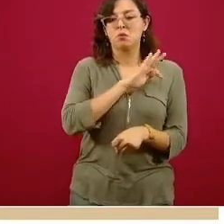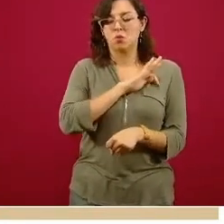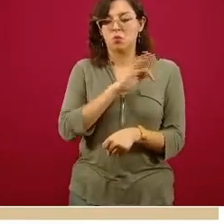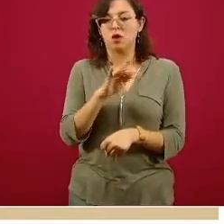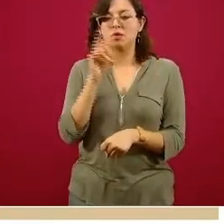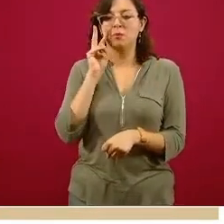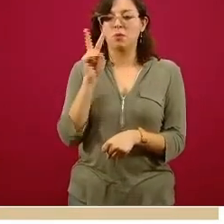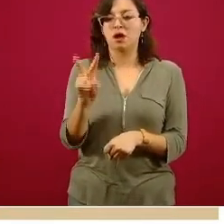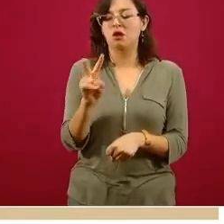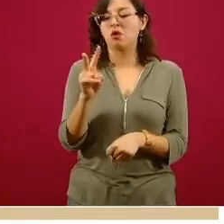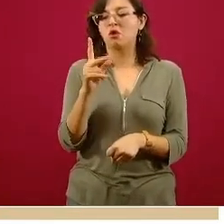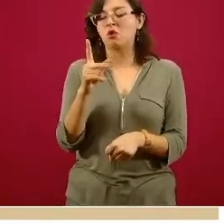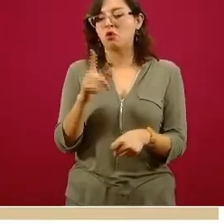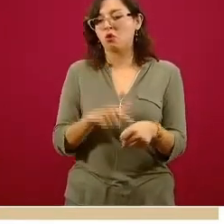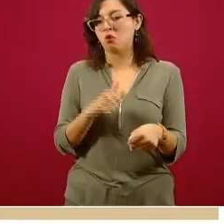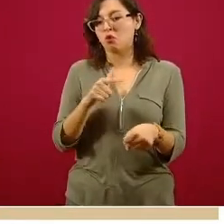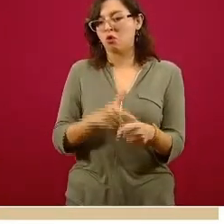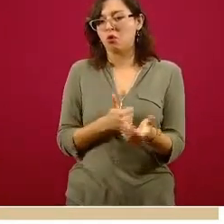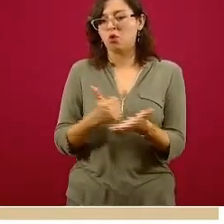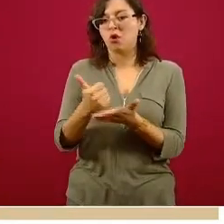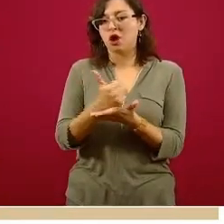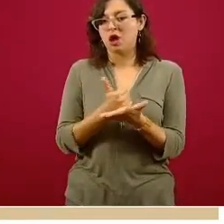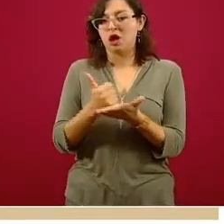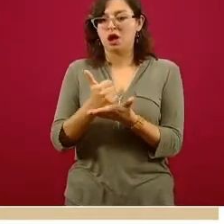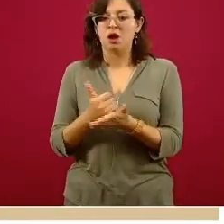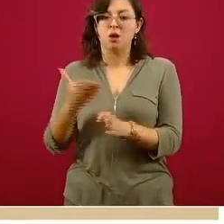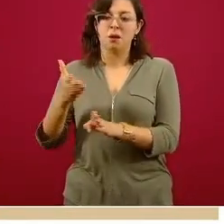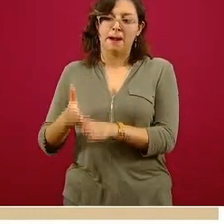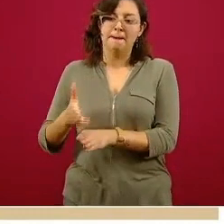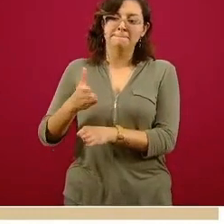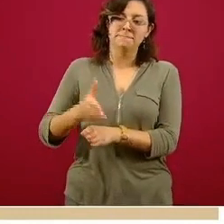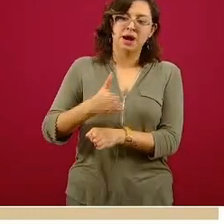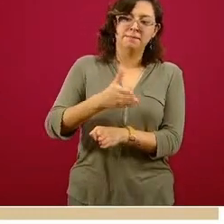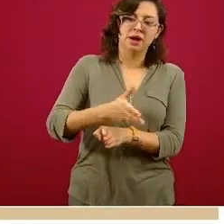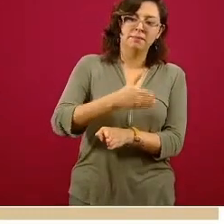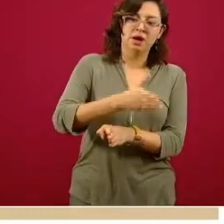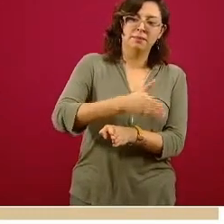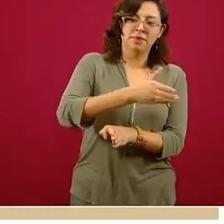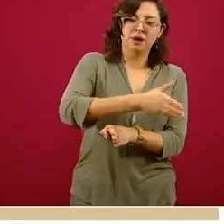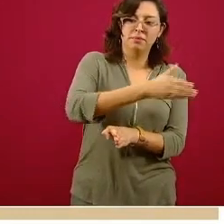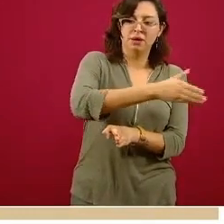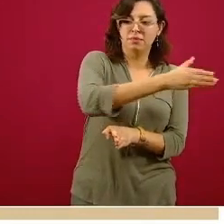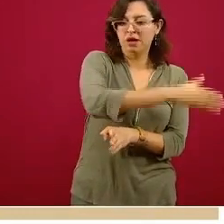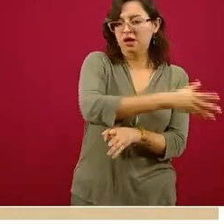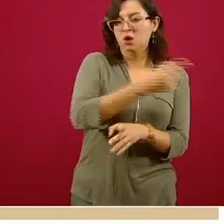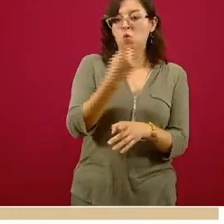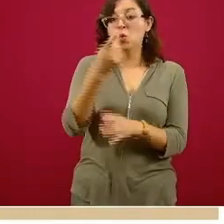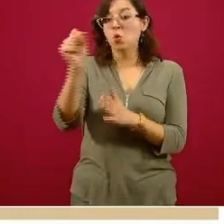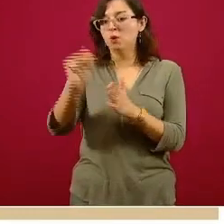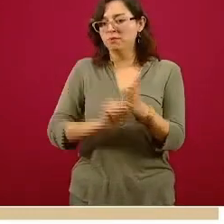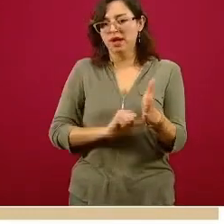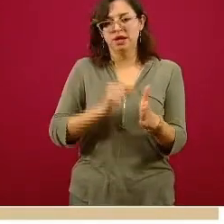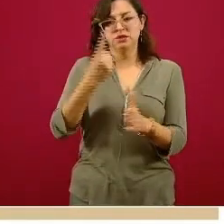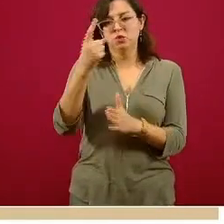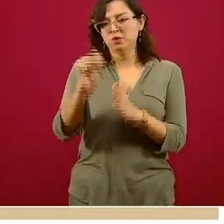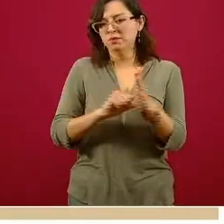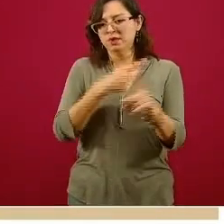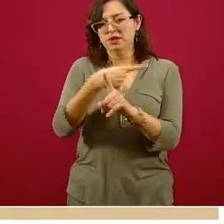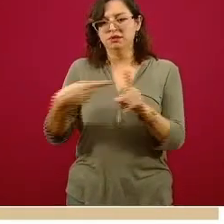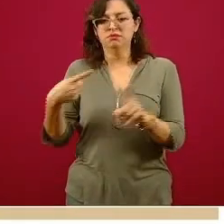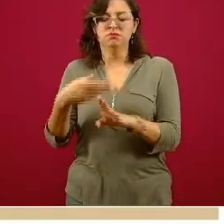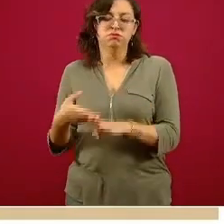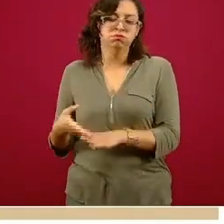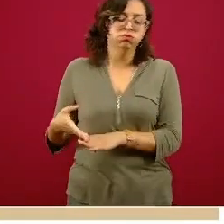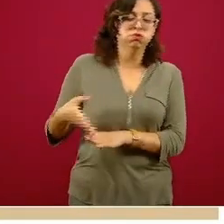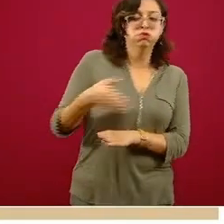que el color azul también se encuentra presente prácticamente en hasta un mes y medio hacia atrás, y eso